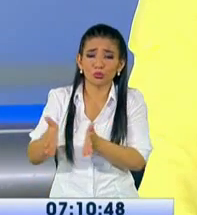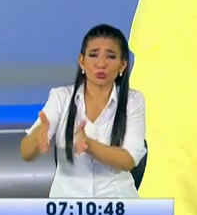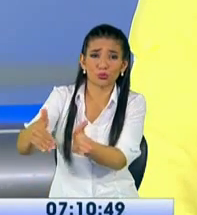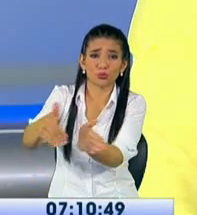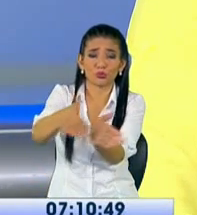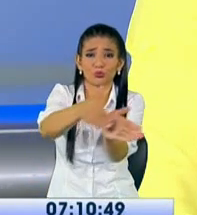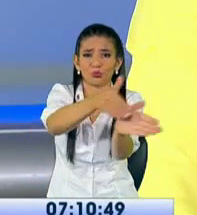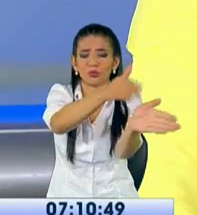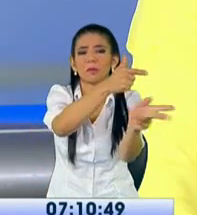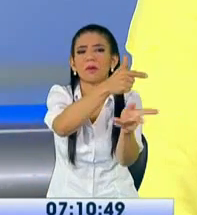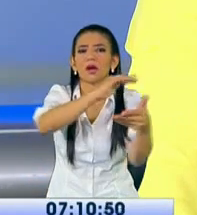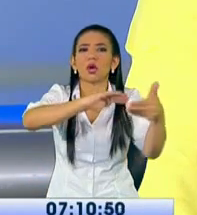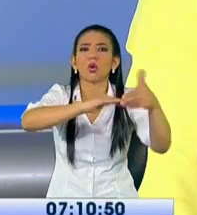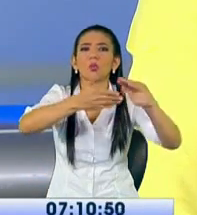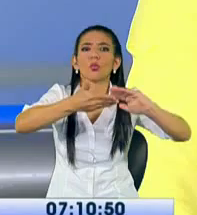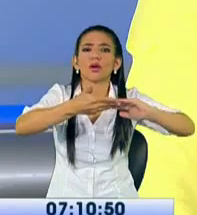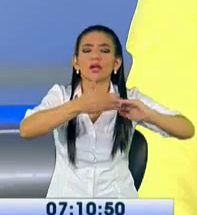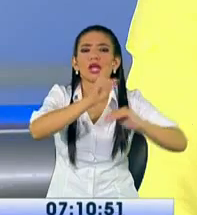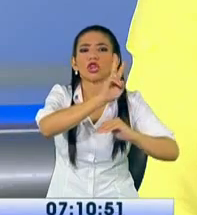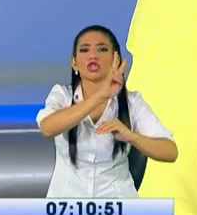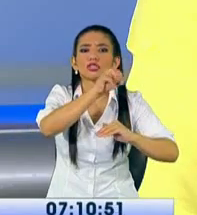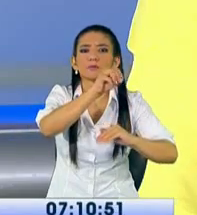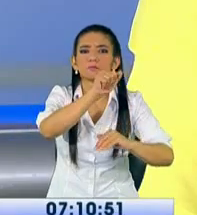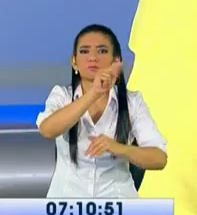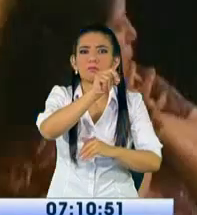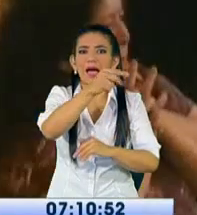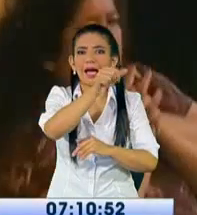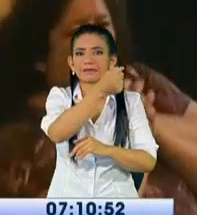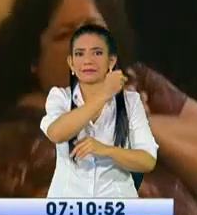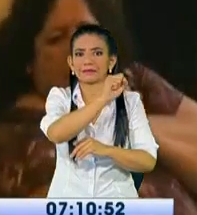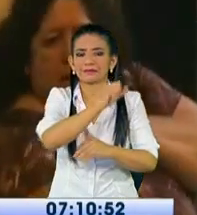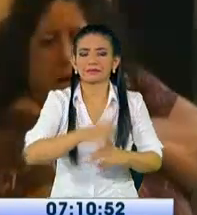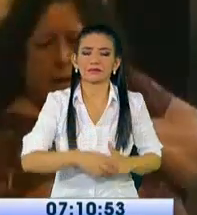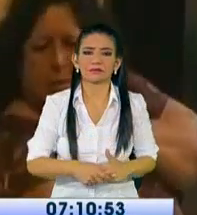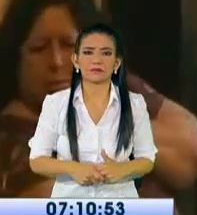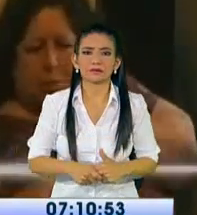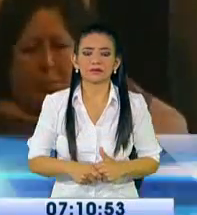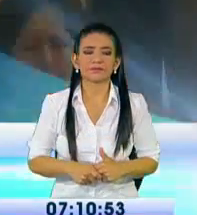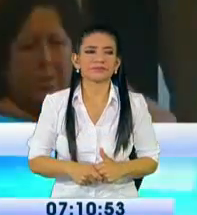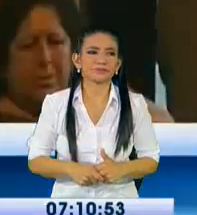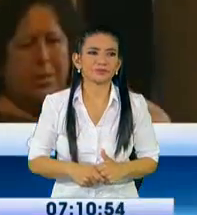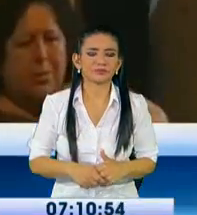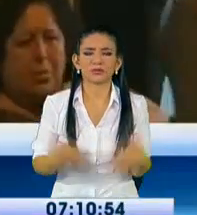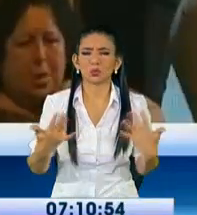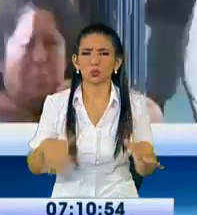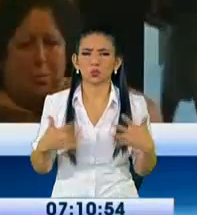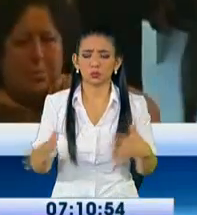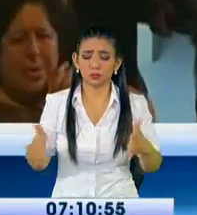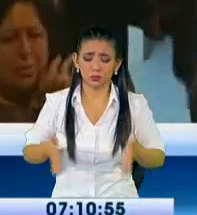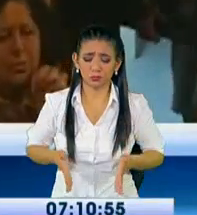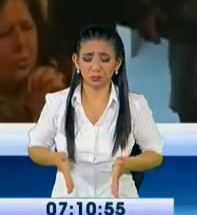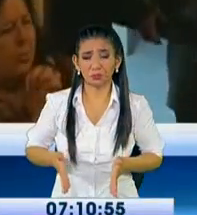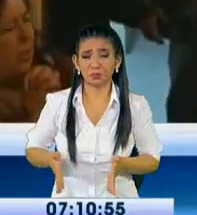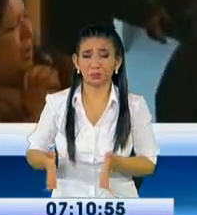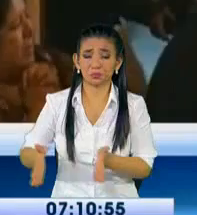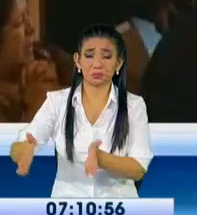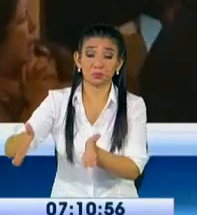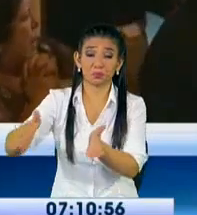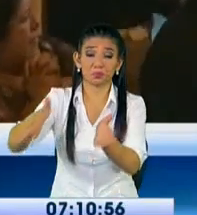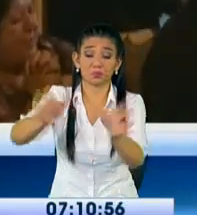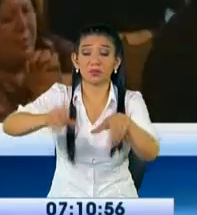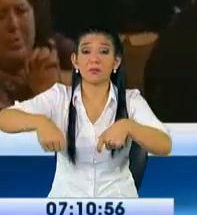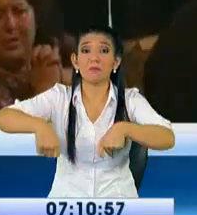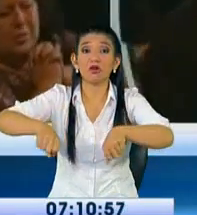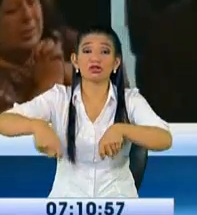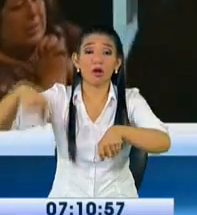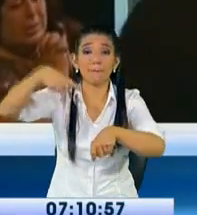que conduce a la comunidad de Dos Mangas. Un trágico accidente de tránsito cobró la vida de dos personas que viajaban en